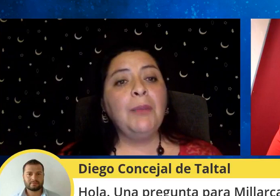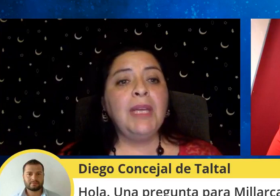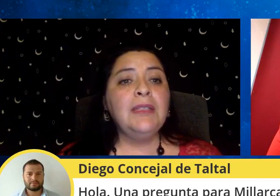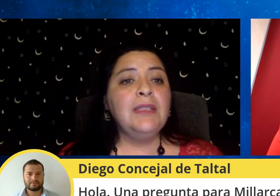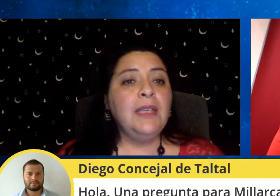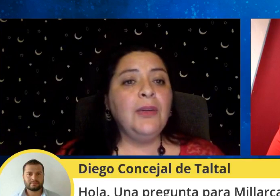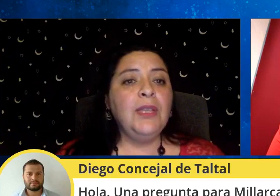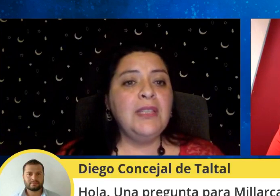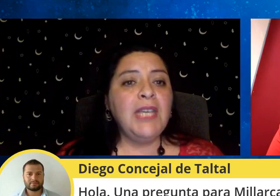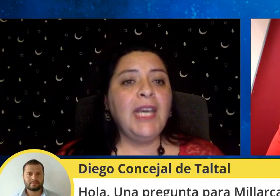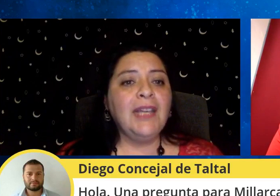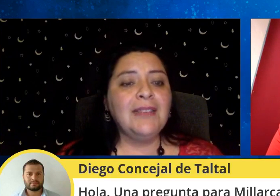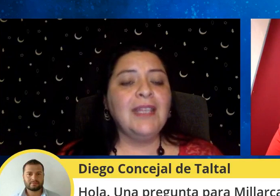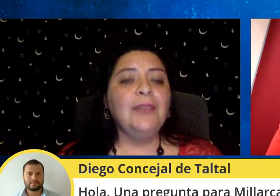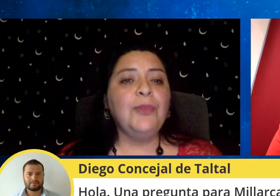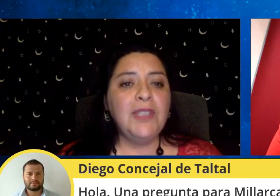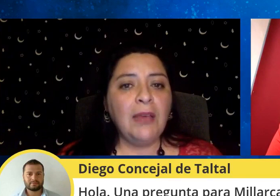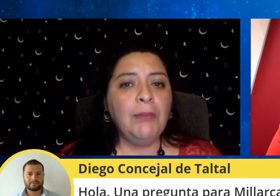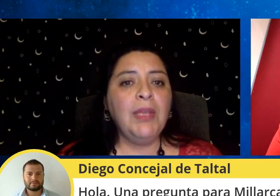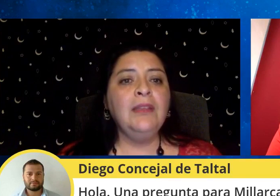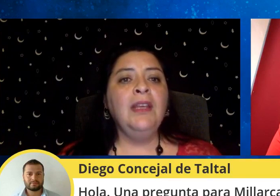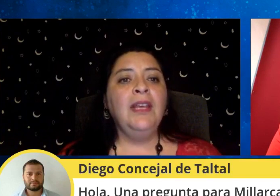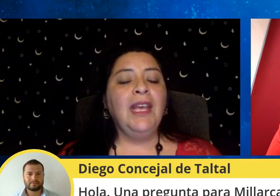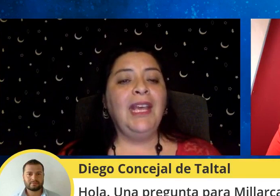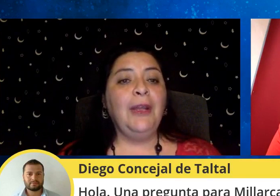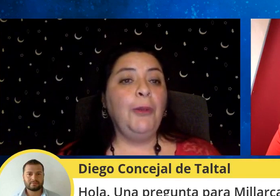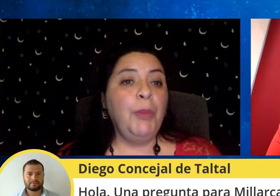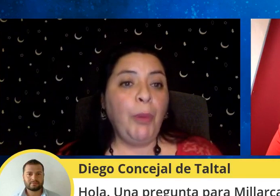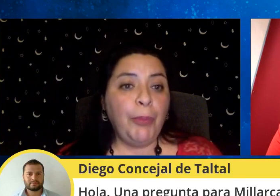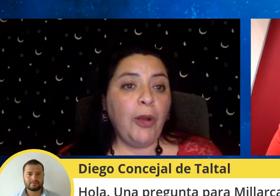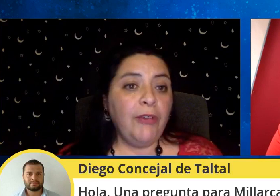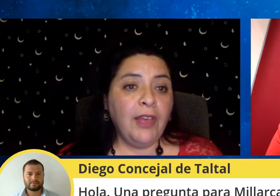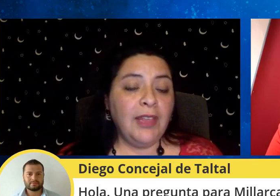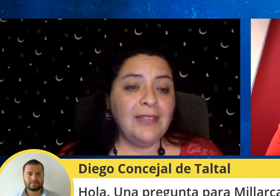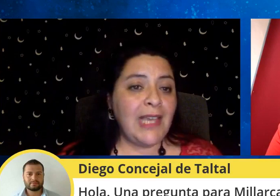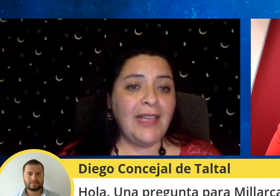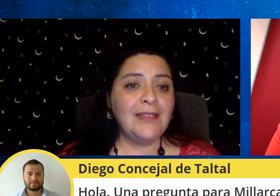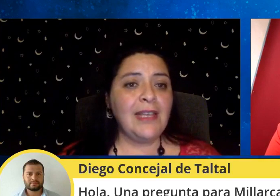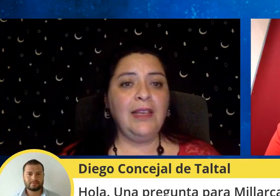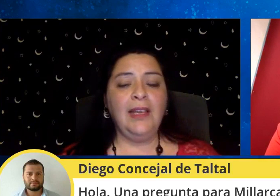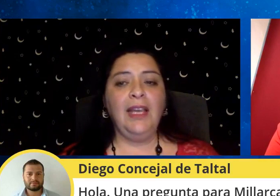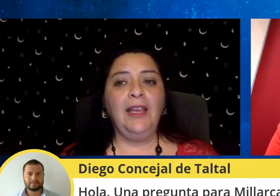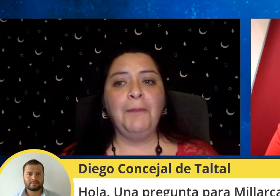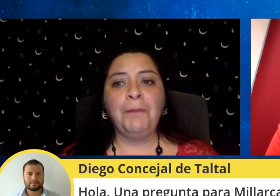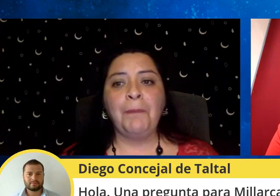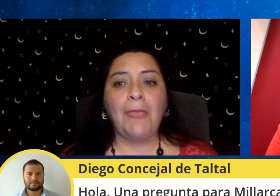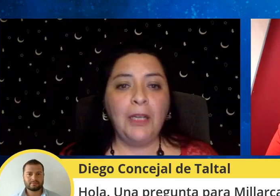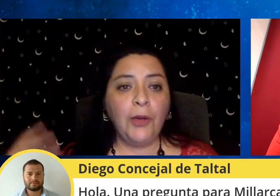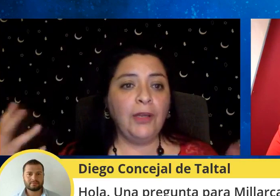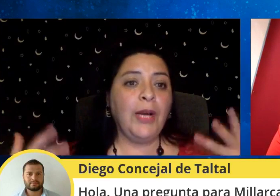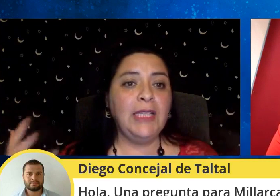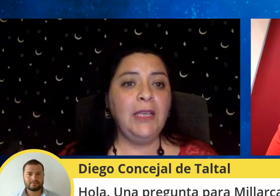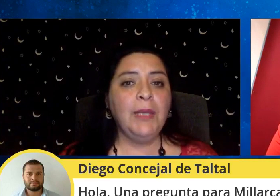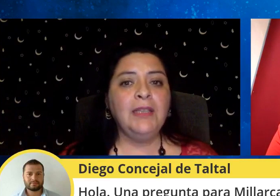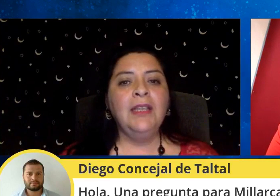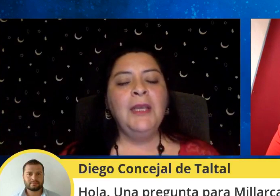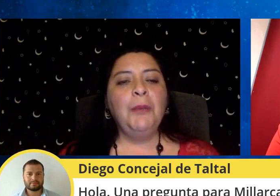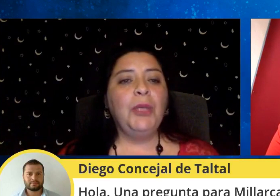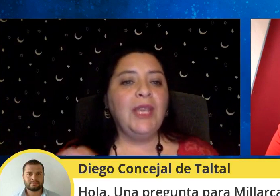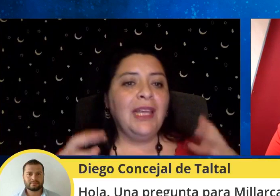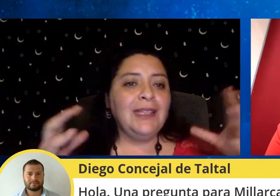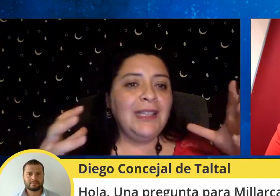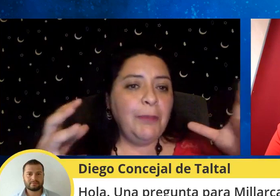cosa de que más chicos y chicas se entusiasmen, los mismos profes de ciencia los